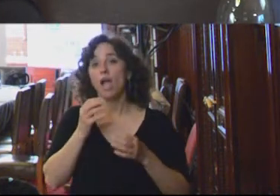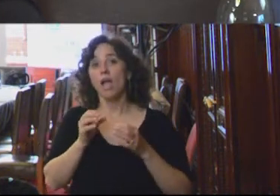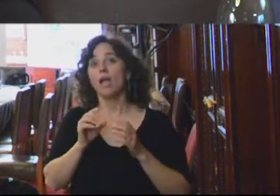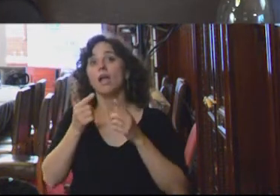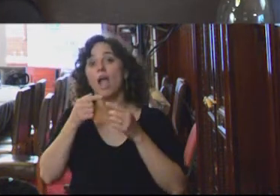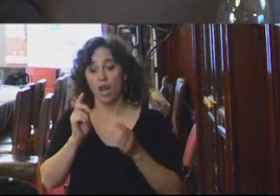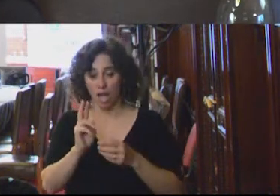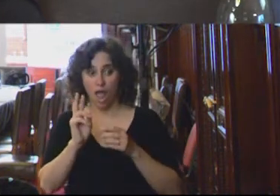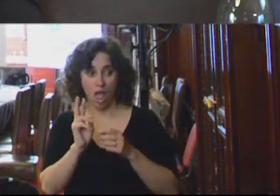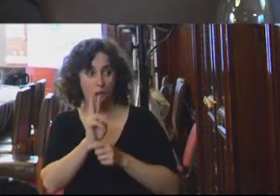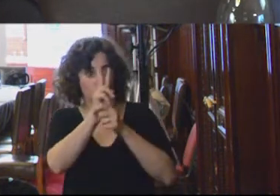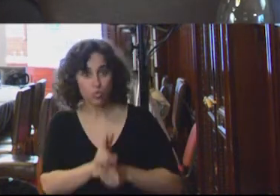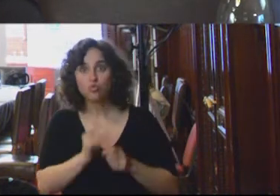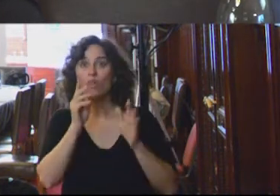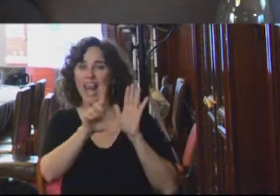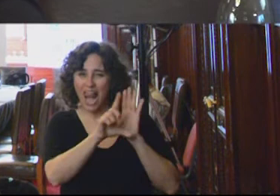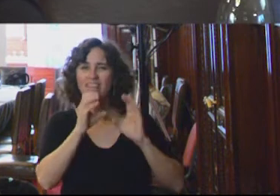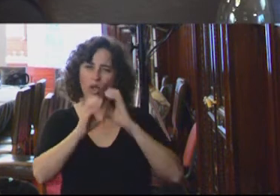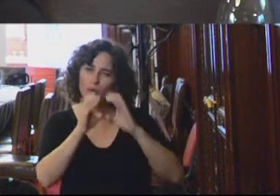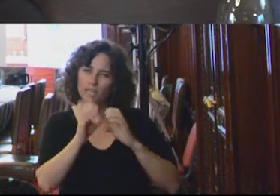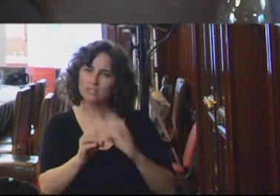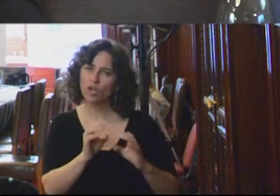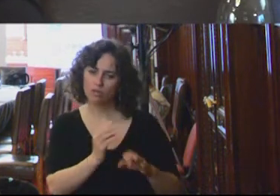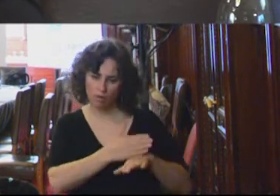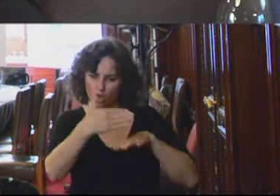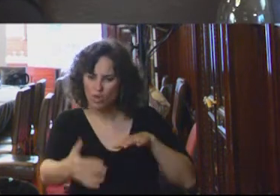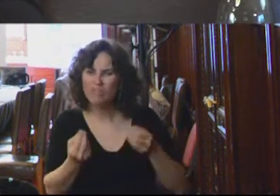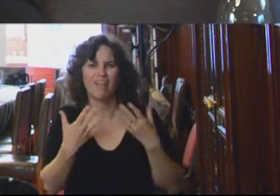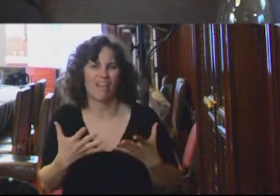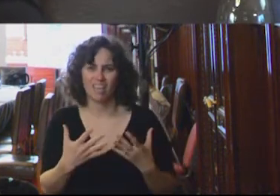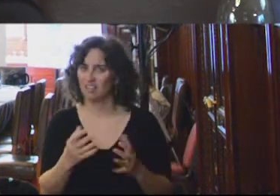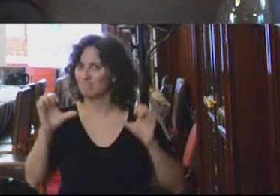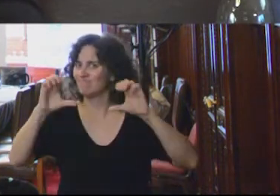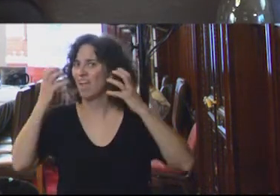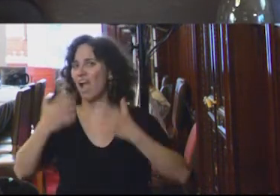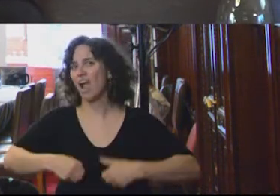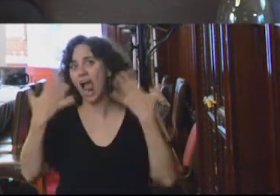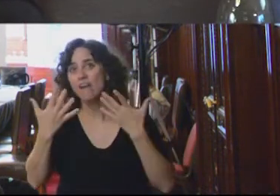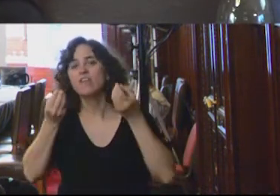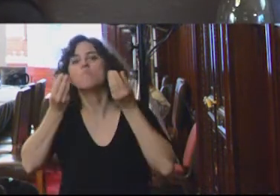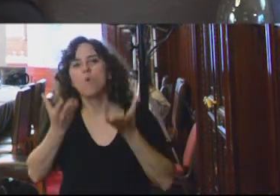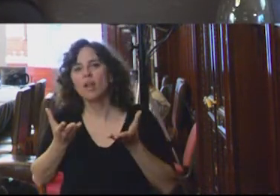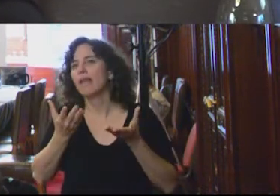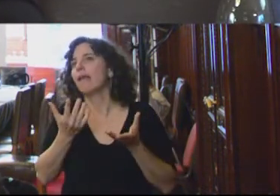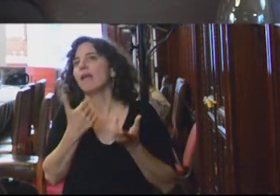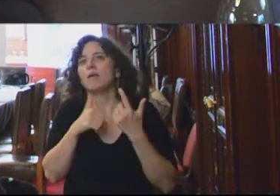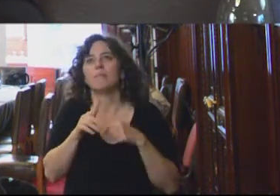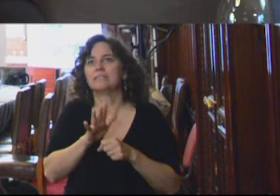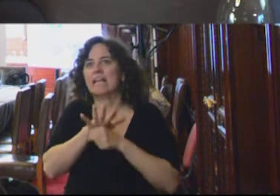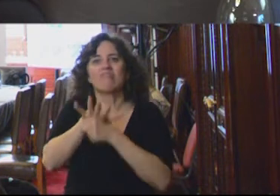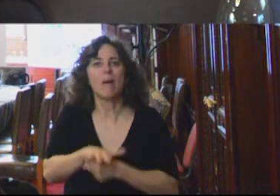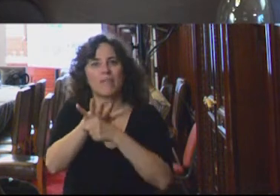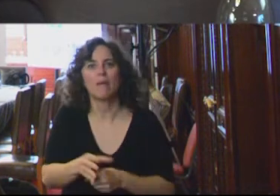ley de comunicación se han sentido de manera brutal, lo cual se traduce en una realidad asfixiante que viven los medios